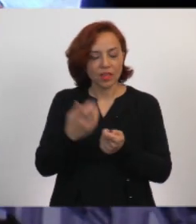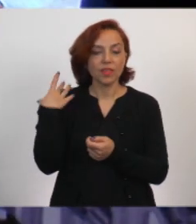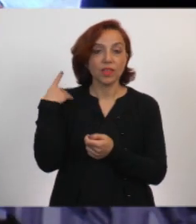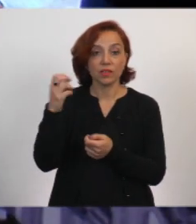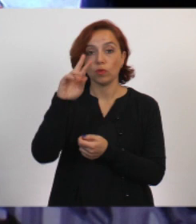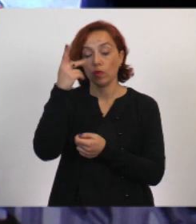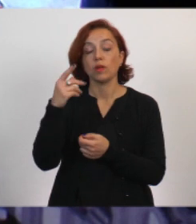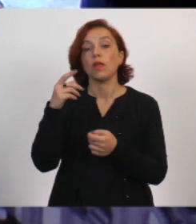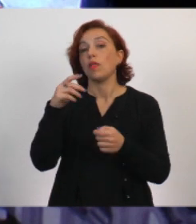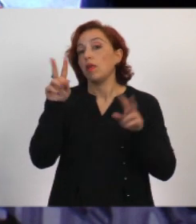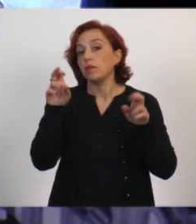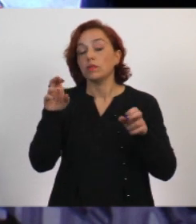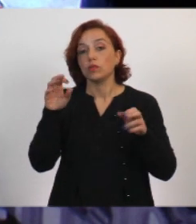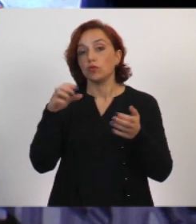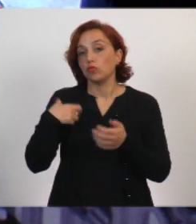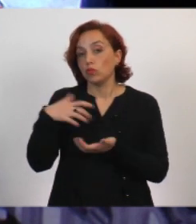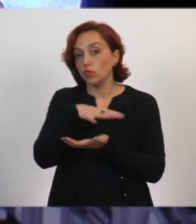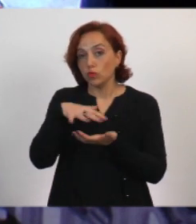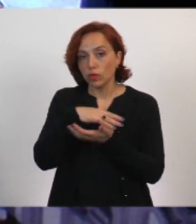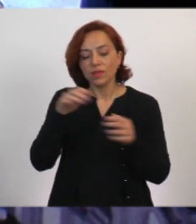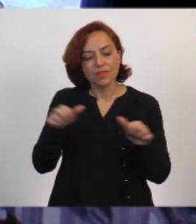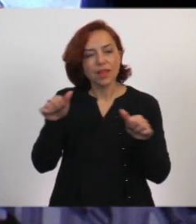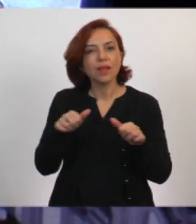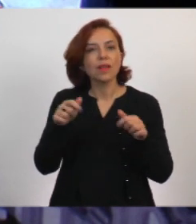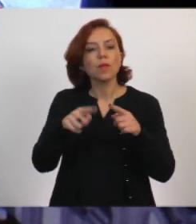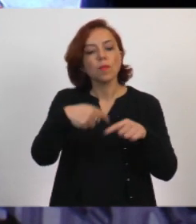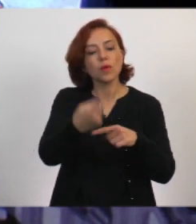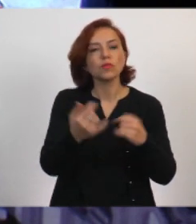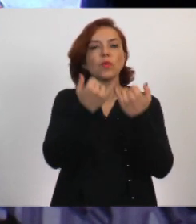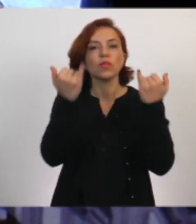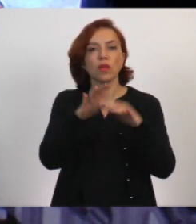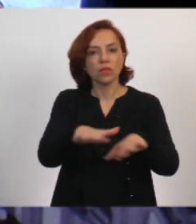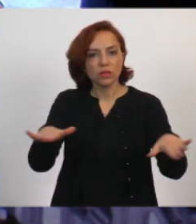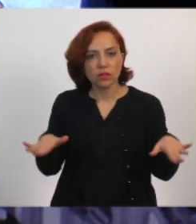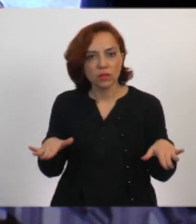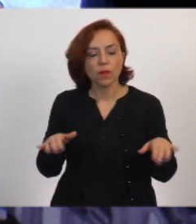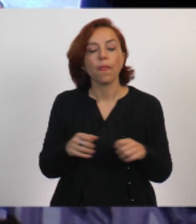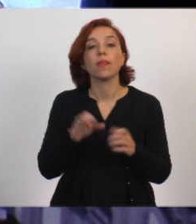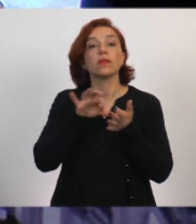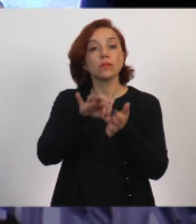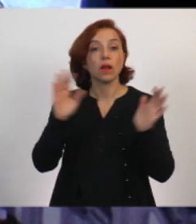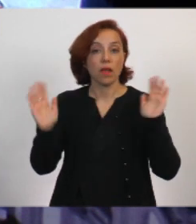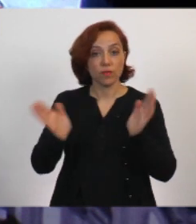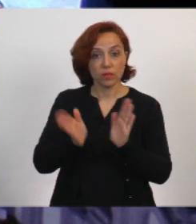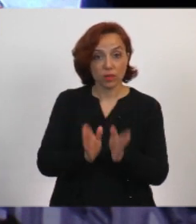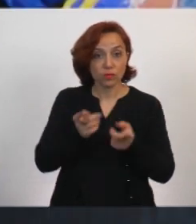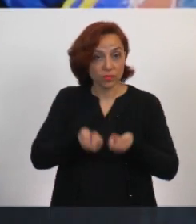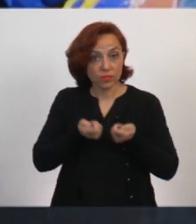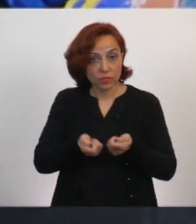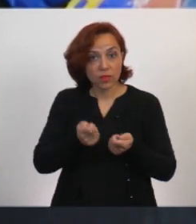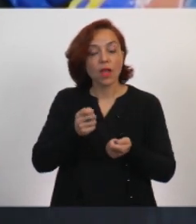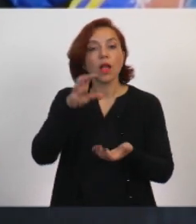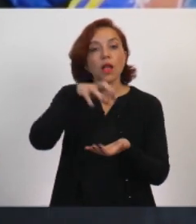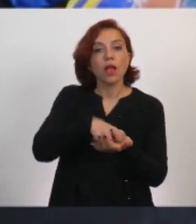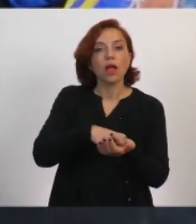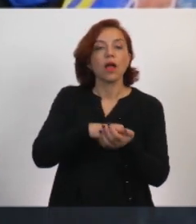Rehabilitación Ecuestre, perteneciente a la Dirección Nacional de Asuntos Sociales, realizó una serie de actividades con motivo del próximo Día del Niño. El